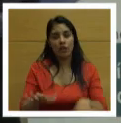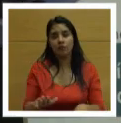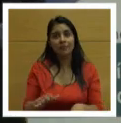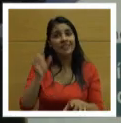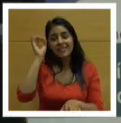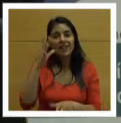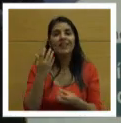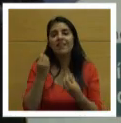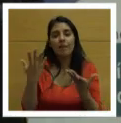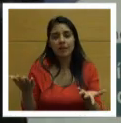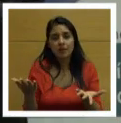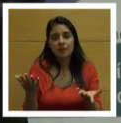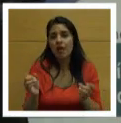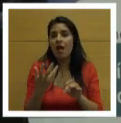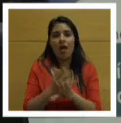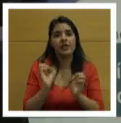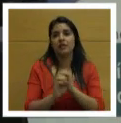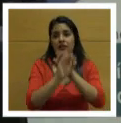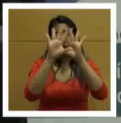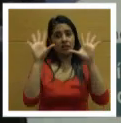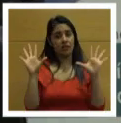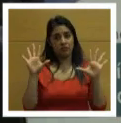claro.